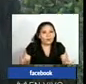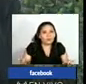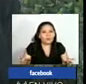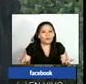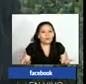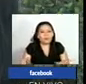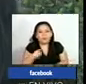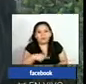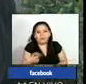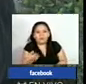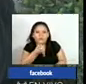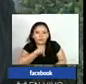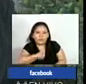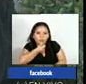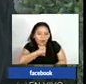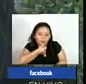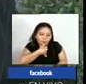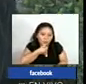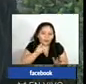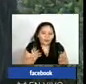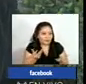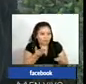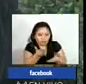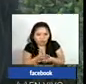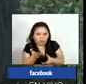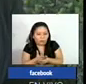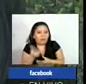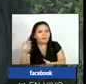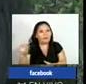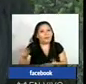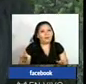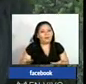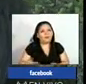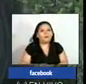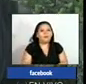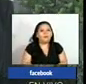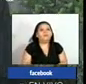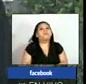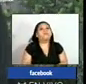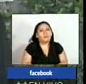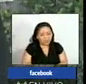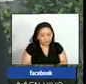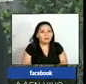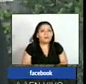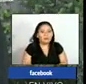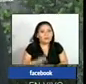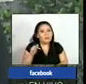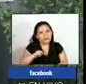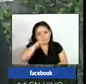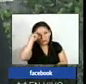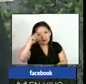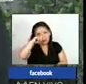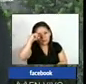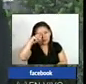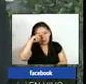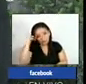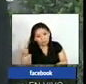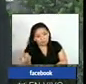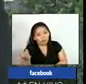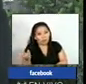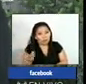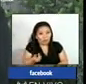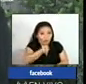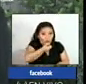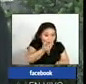informes de cada una de las acciones que se deben de realizar. Sí estamos trabajando en la